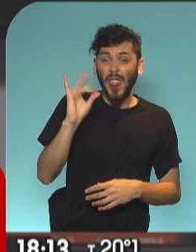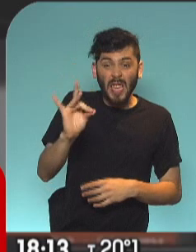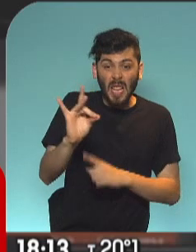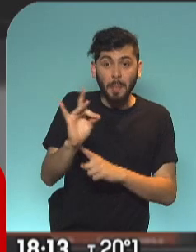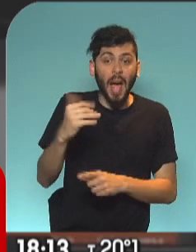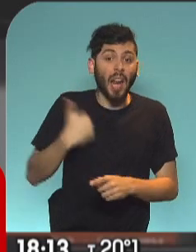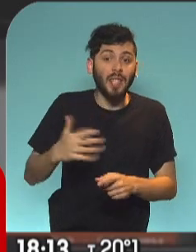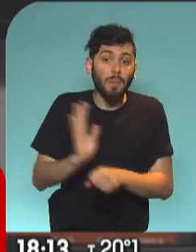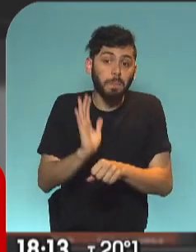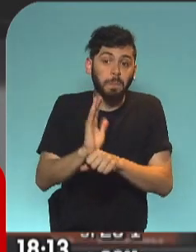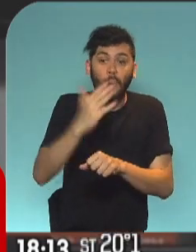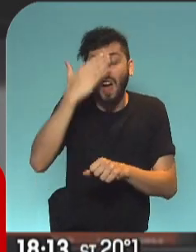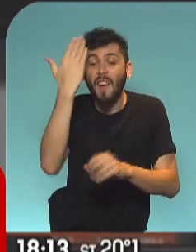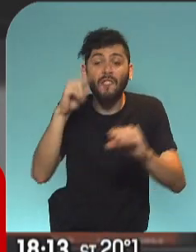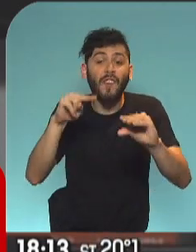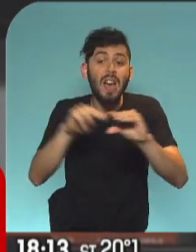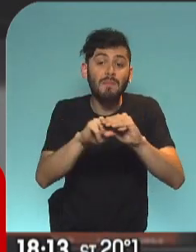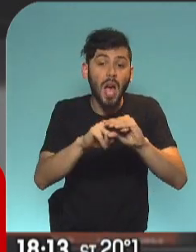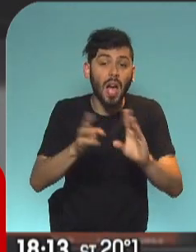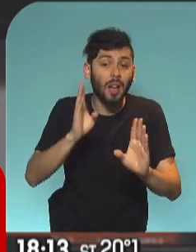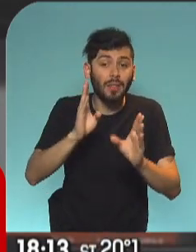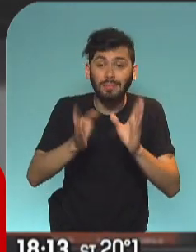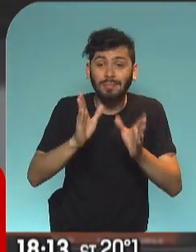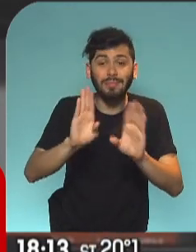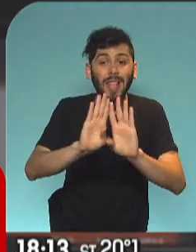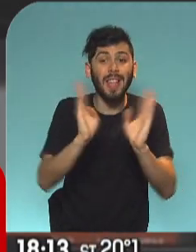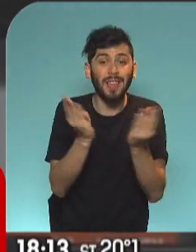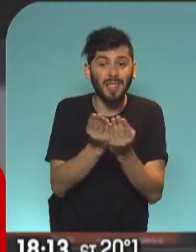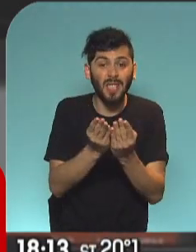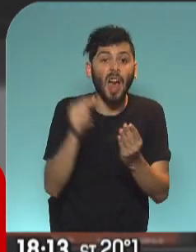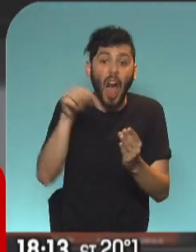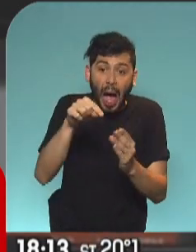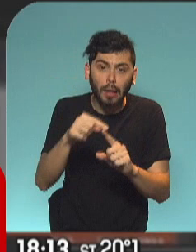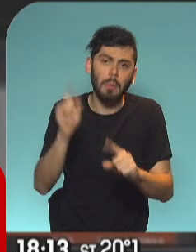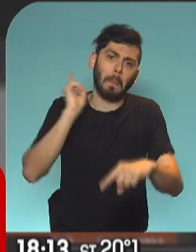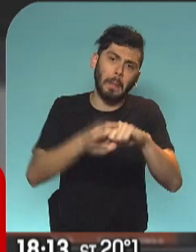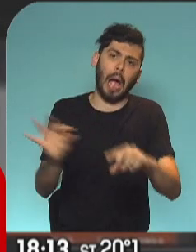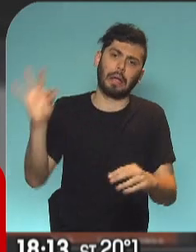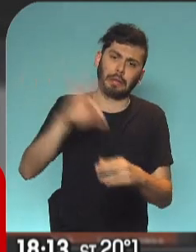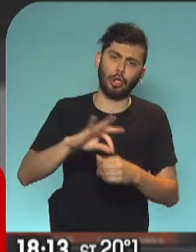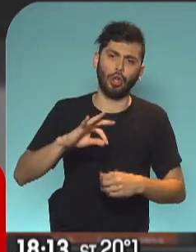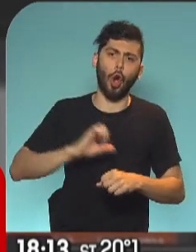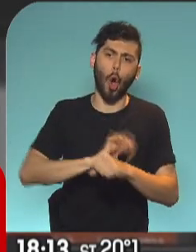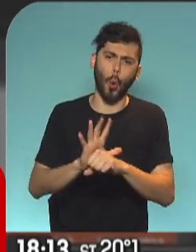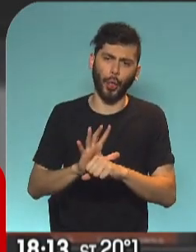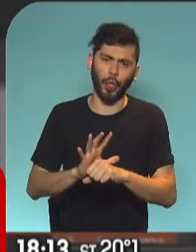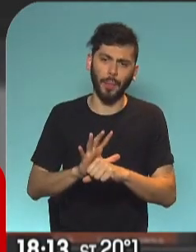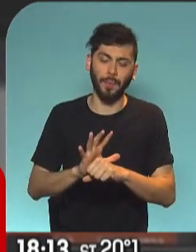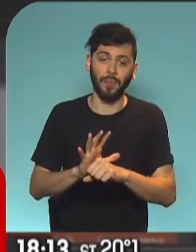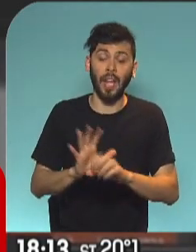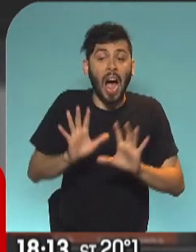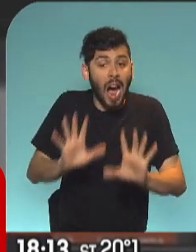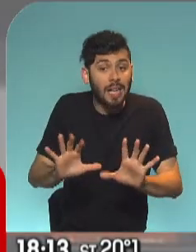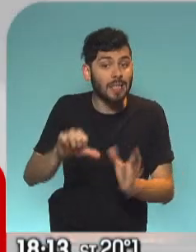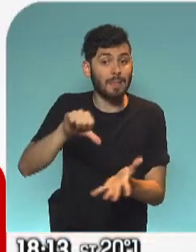intensiva y que estando en terapia intensiva le agarró el coronavirus. Y ese es el país que a nosotros